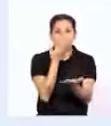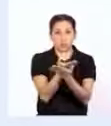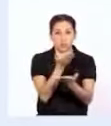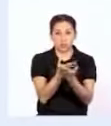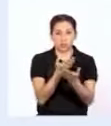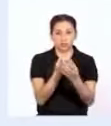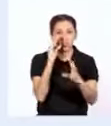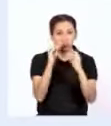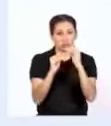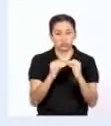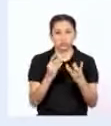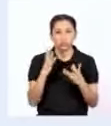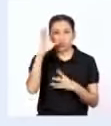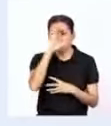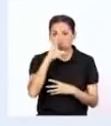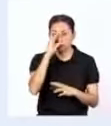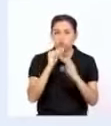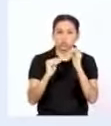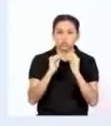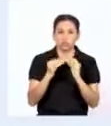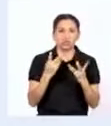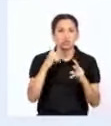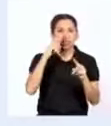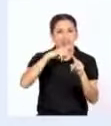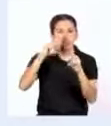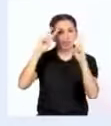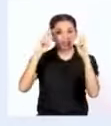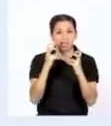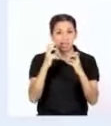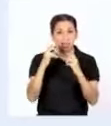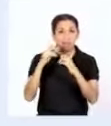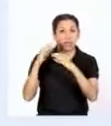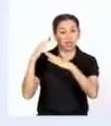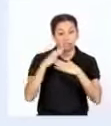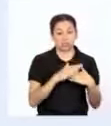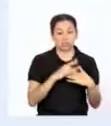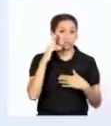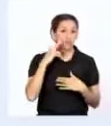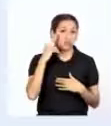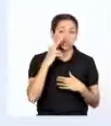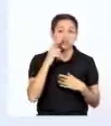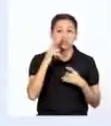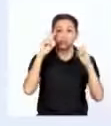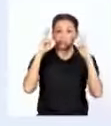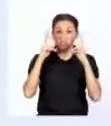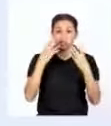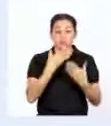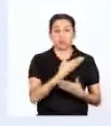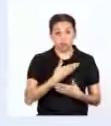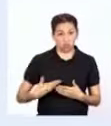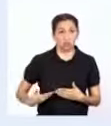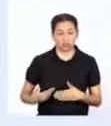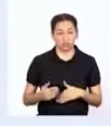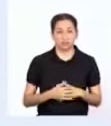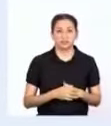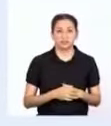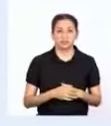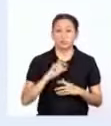propuestas creativas como soluciones frente a la problemática de discriminación étnico-racial como asunto